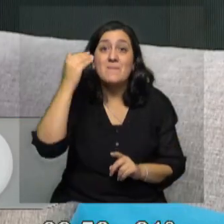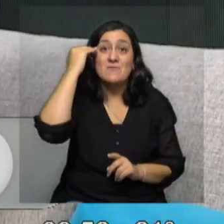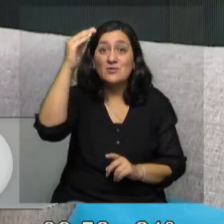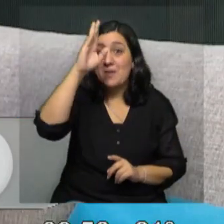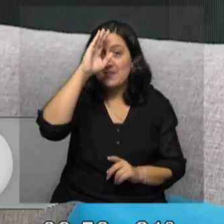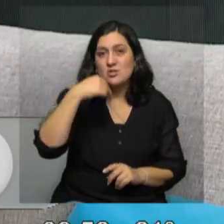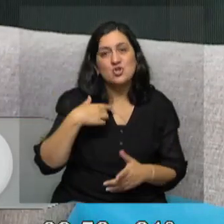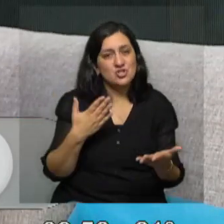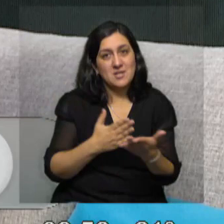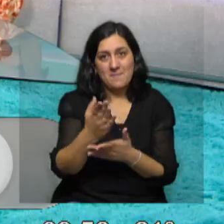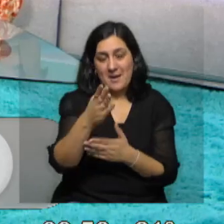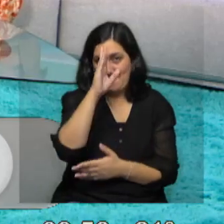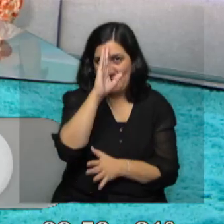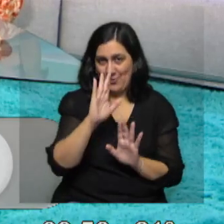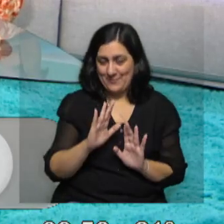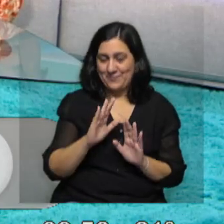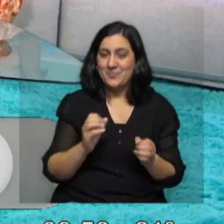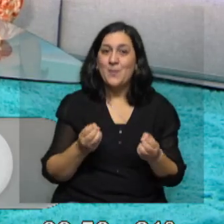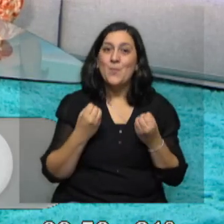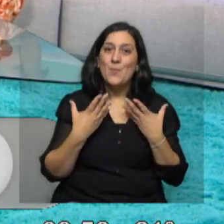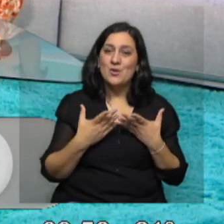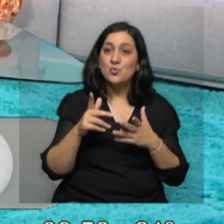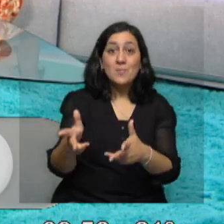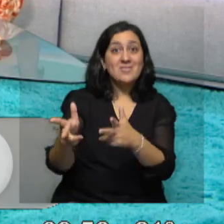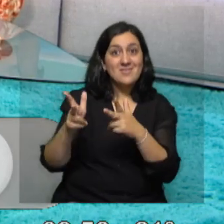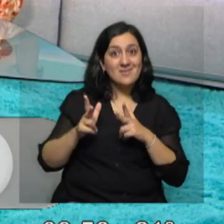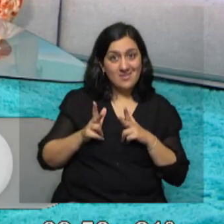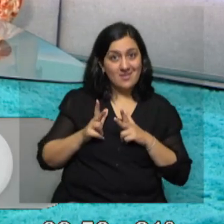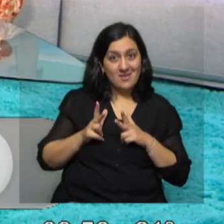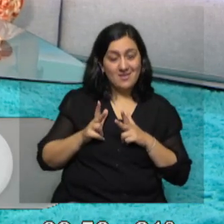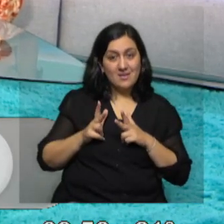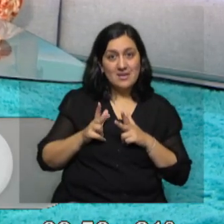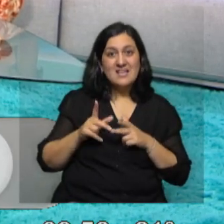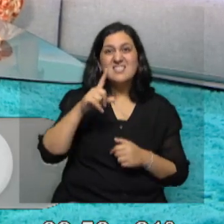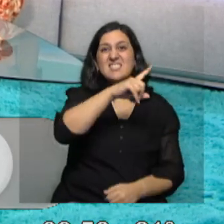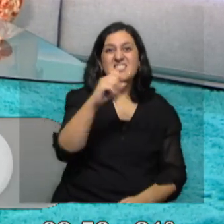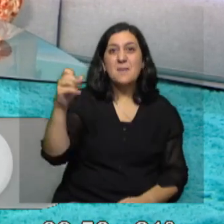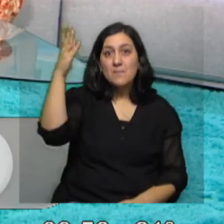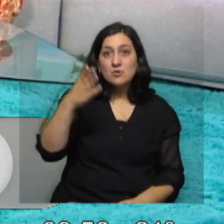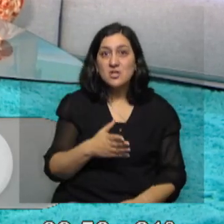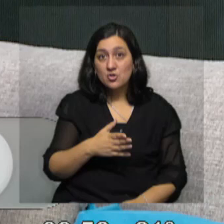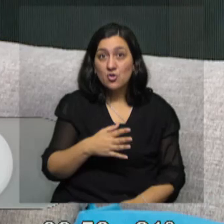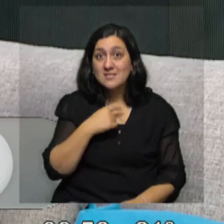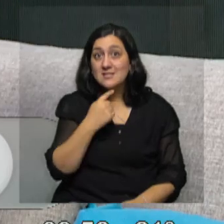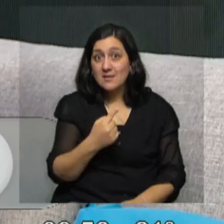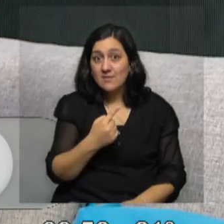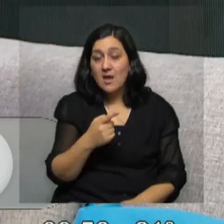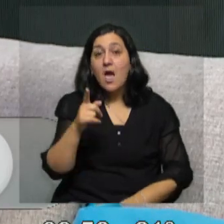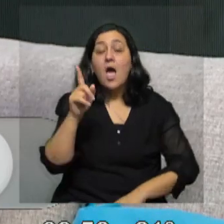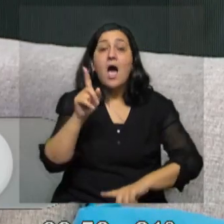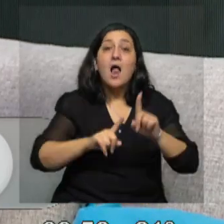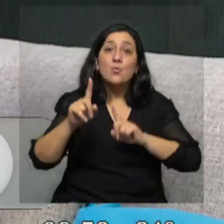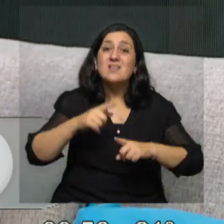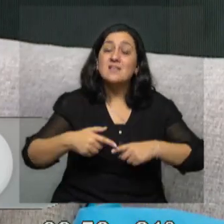yo siempre aprendo. Bueno, vamos. Pará, vos me dijiste una cosa que era si es 100% efectivo. Ah. Sí. Hay algunas infecciones de